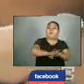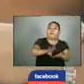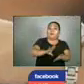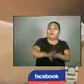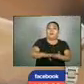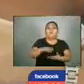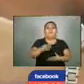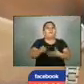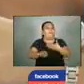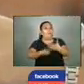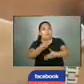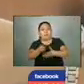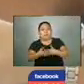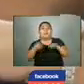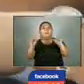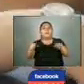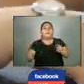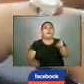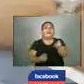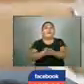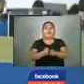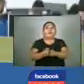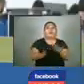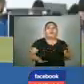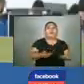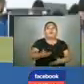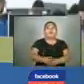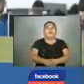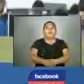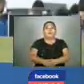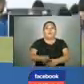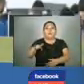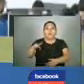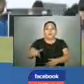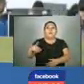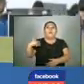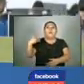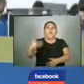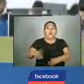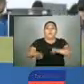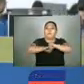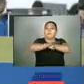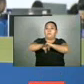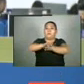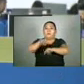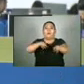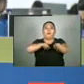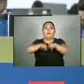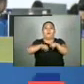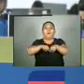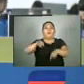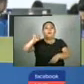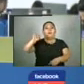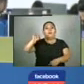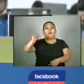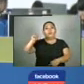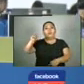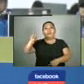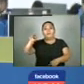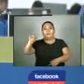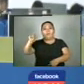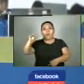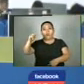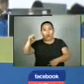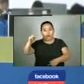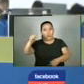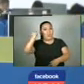recursos tecnológicos para fortalecer sus negocios. Este año tenemos el lanzamiento de Innovatón Reto Culinario. Como lo dice